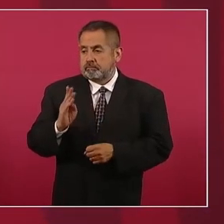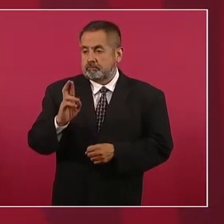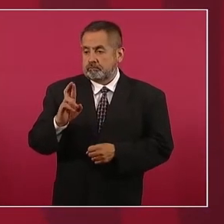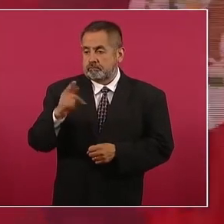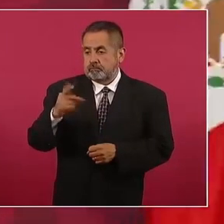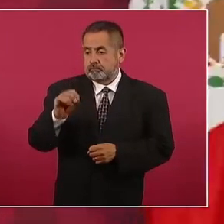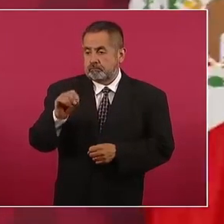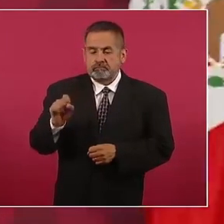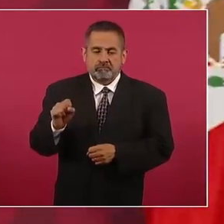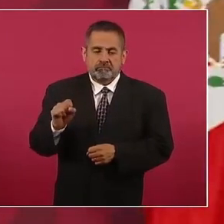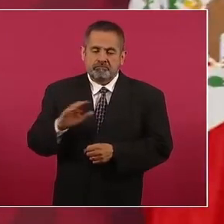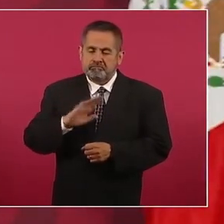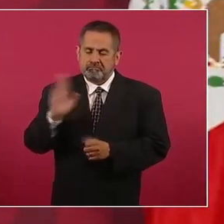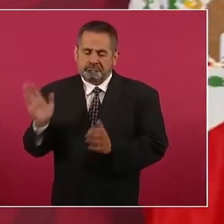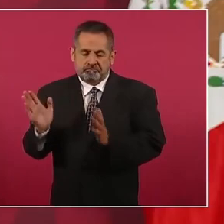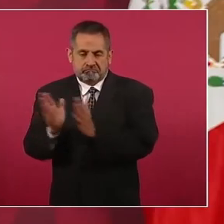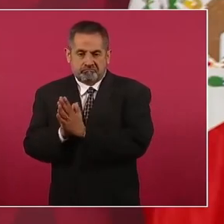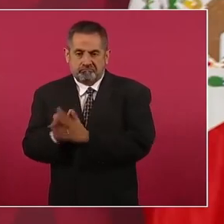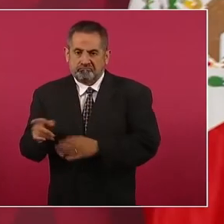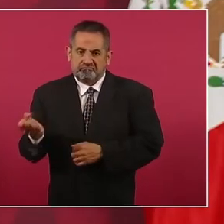finado, muy buen abogado,